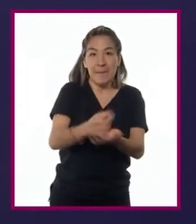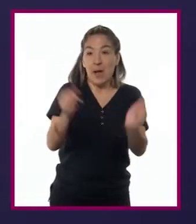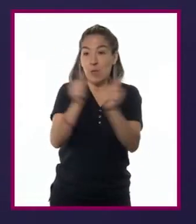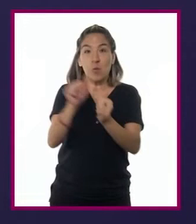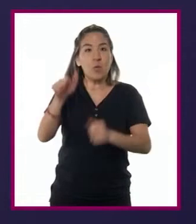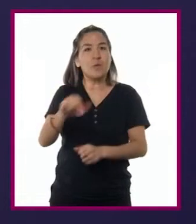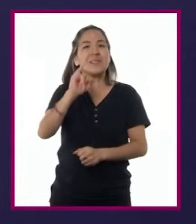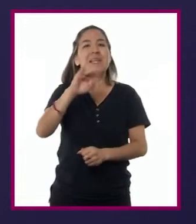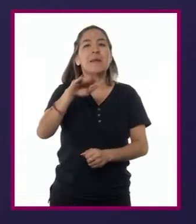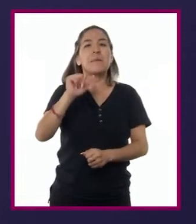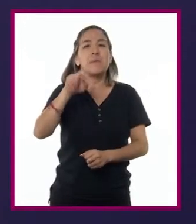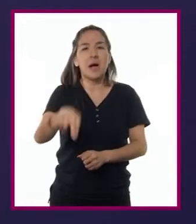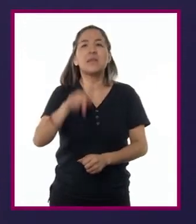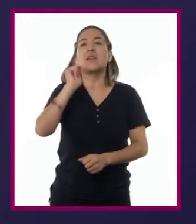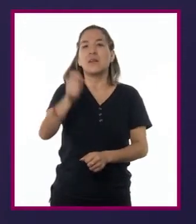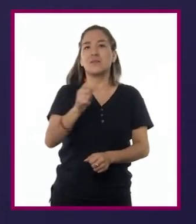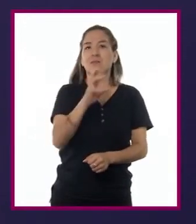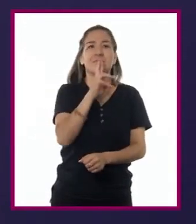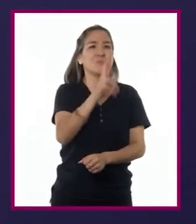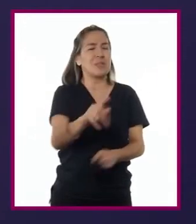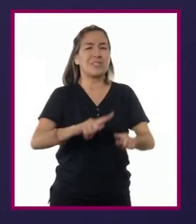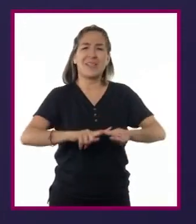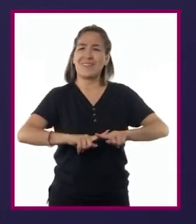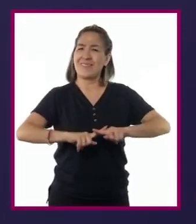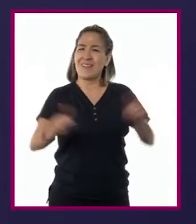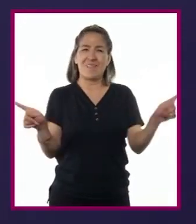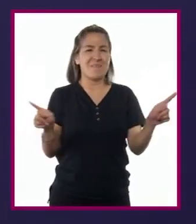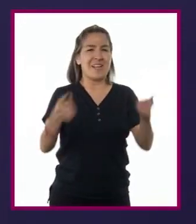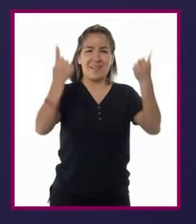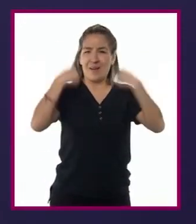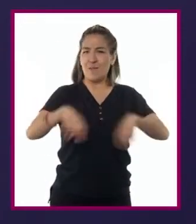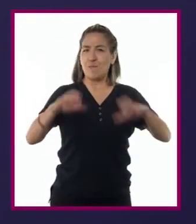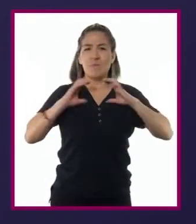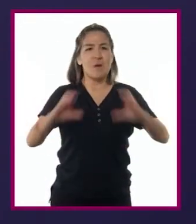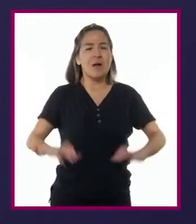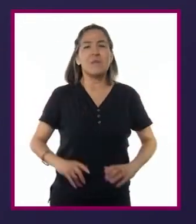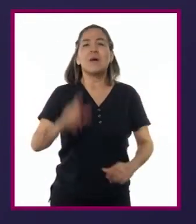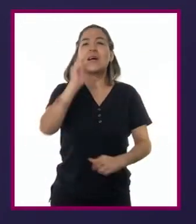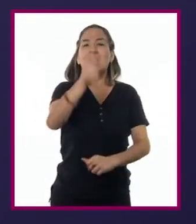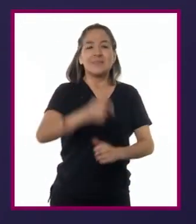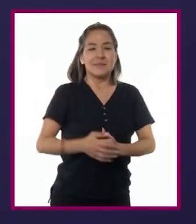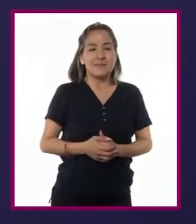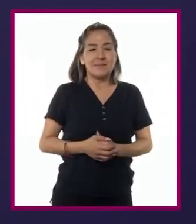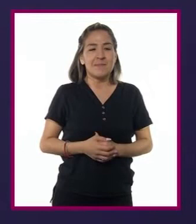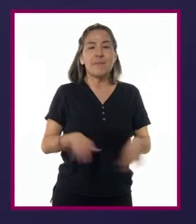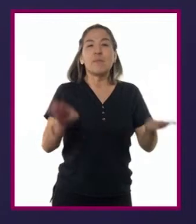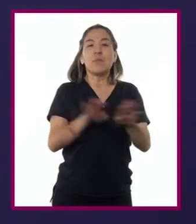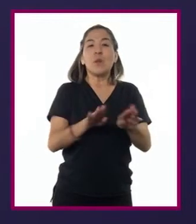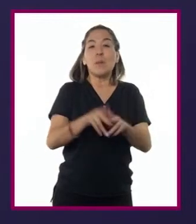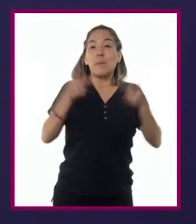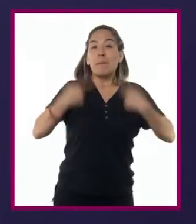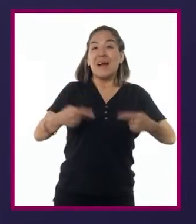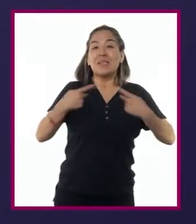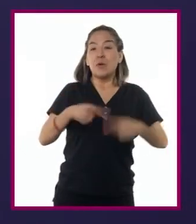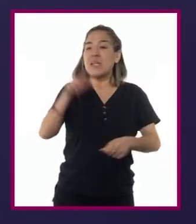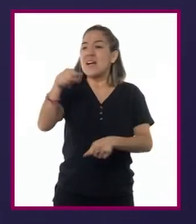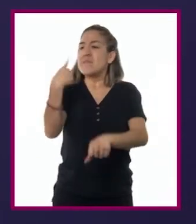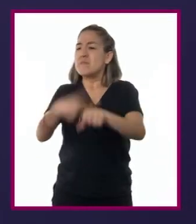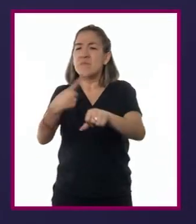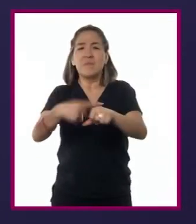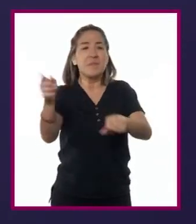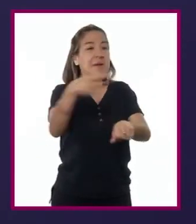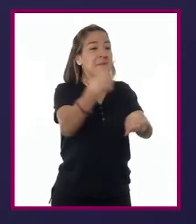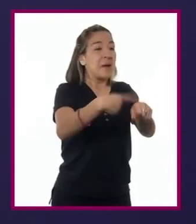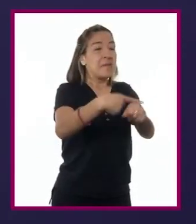imanes muestran resultados distintos. Generalmente se basan en la selección de los pacientes que